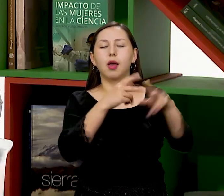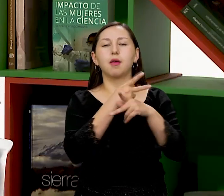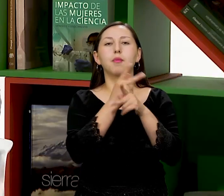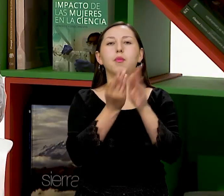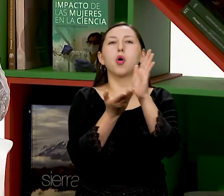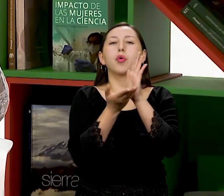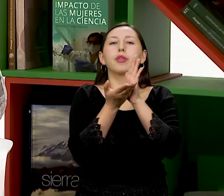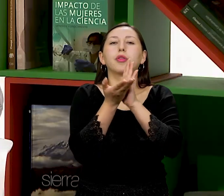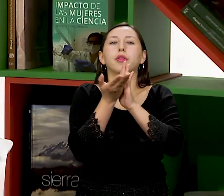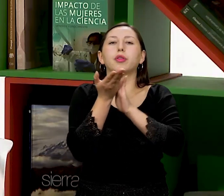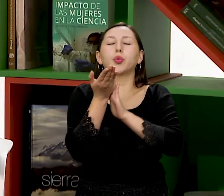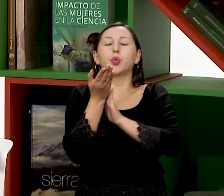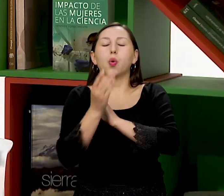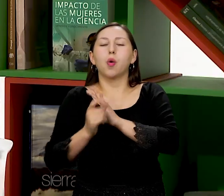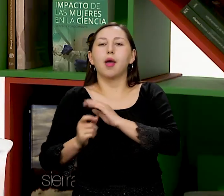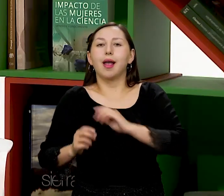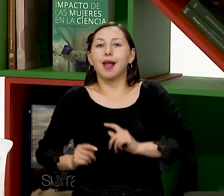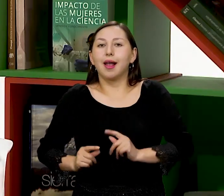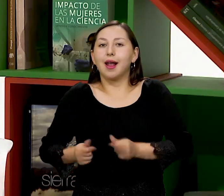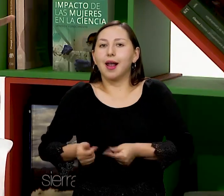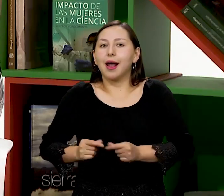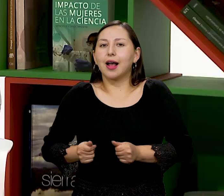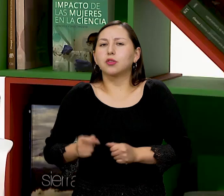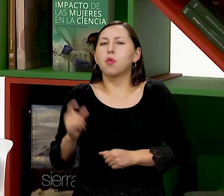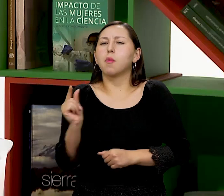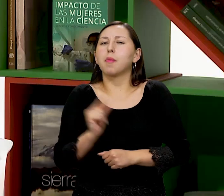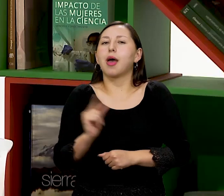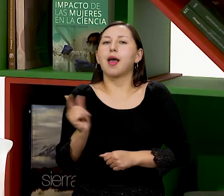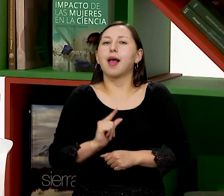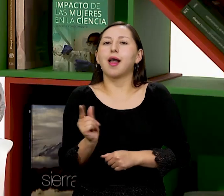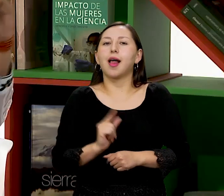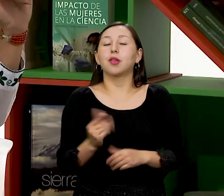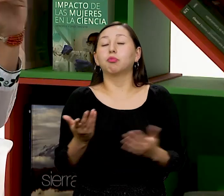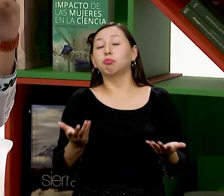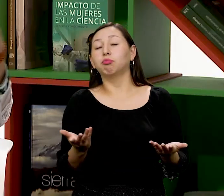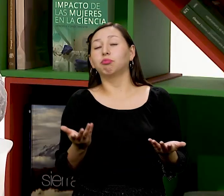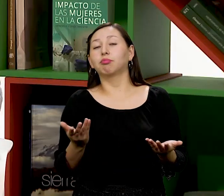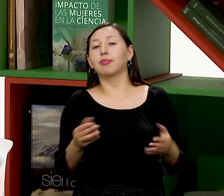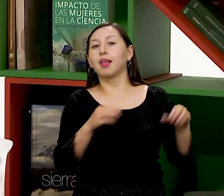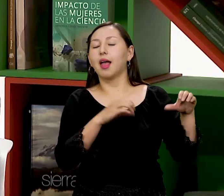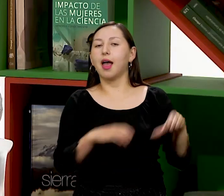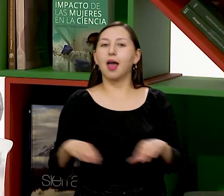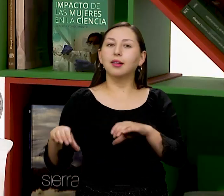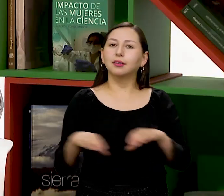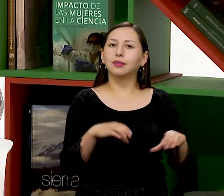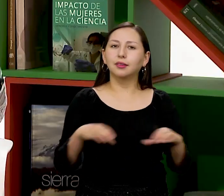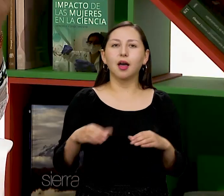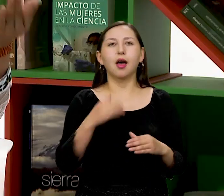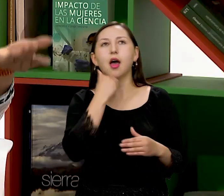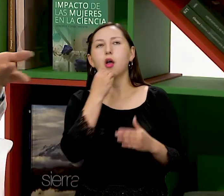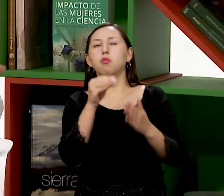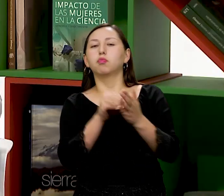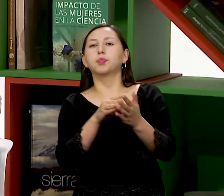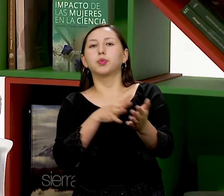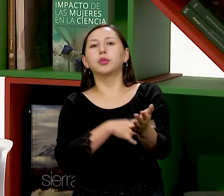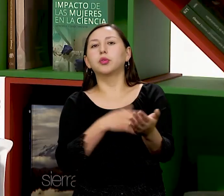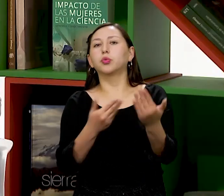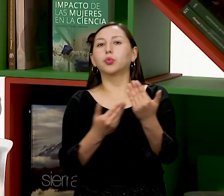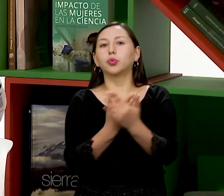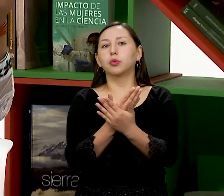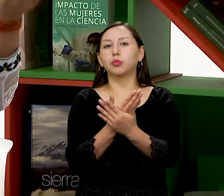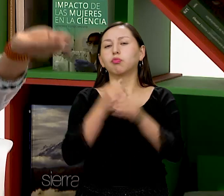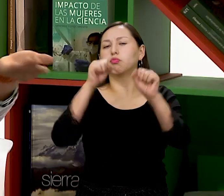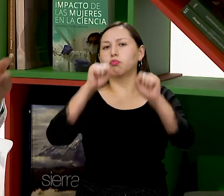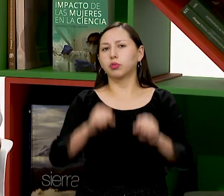estas actividades no conocemos, pero ¿cómo hacerlo? ¿Qué actividades se están desarrollando, digamos, dentro de este